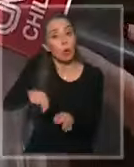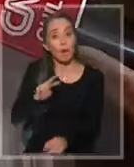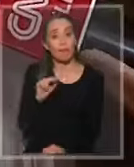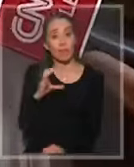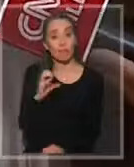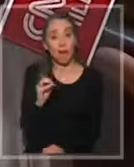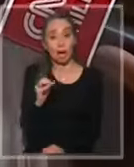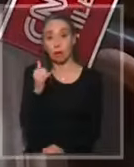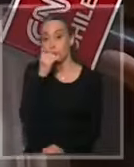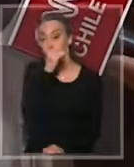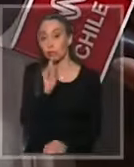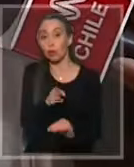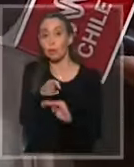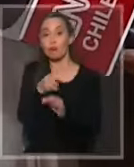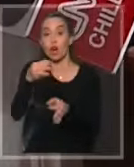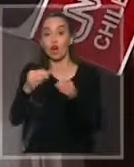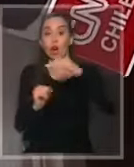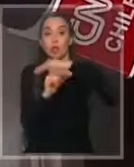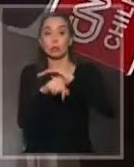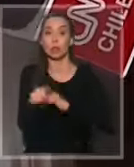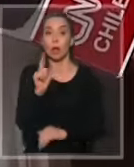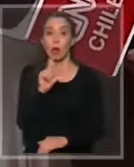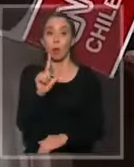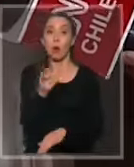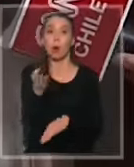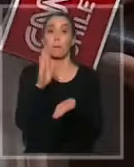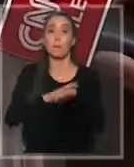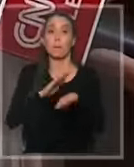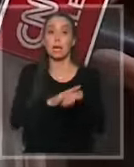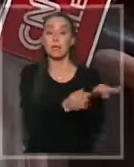se ausentó de la Corte Suprema este lunes por un permiso